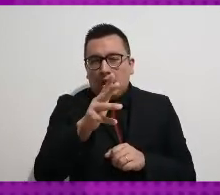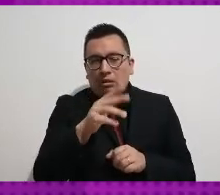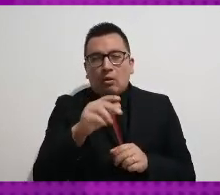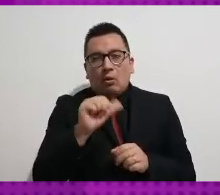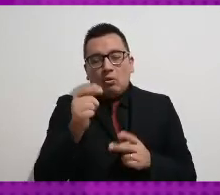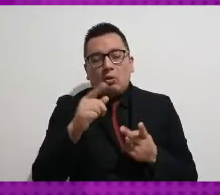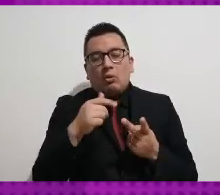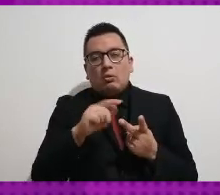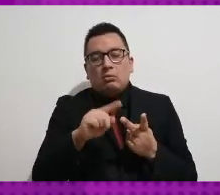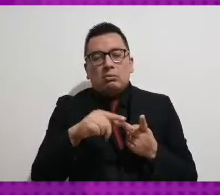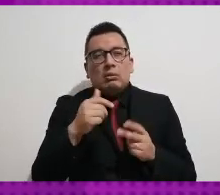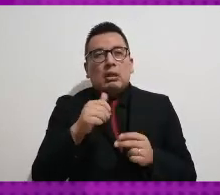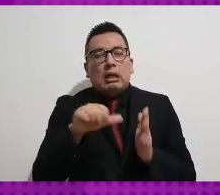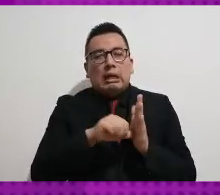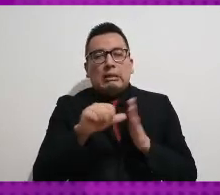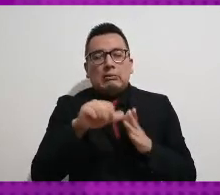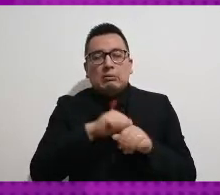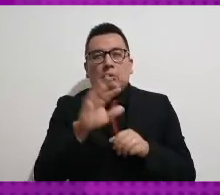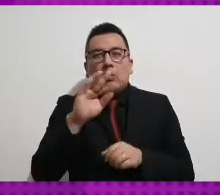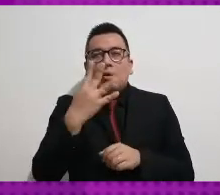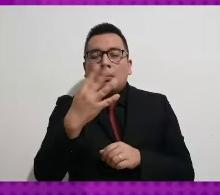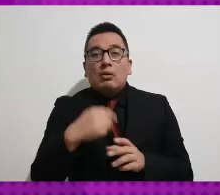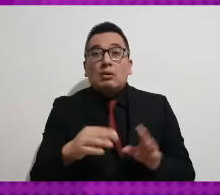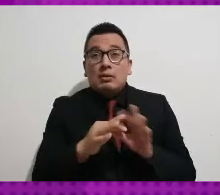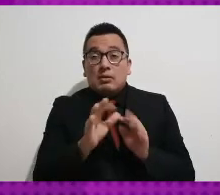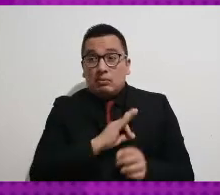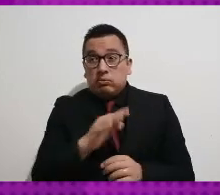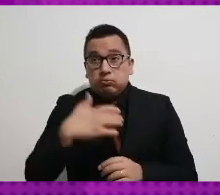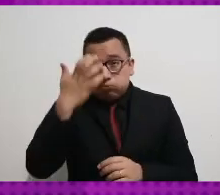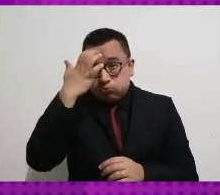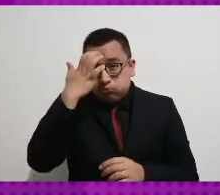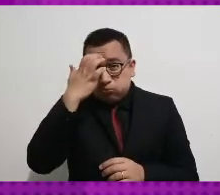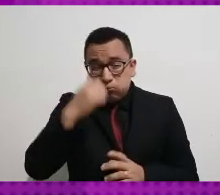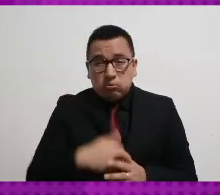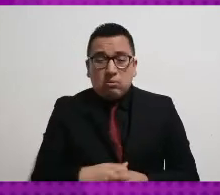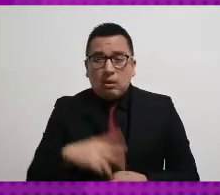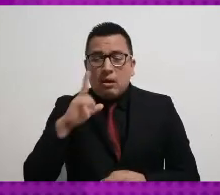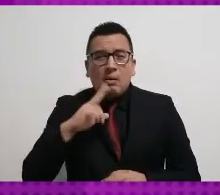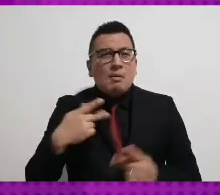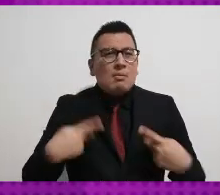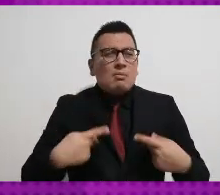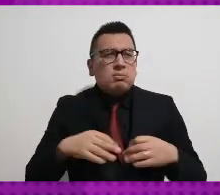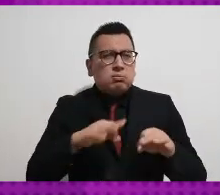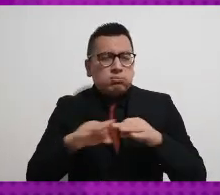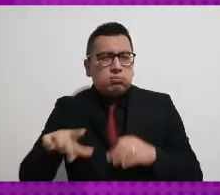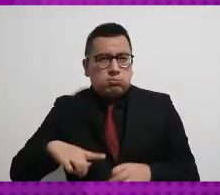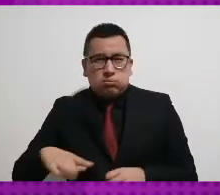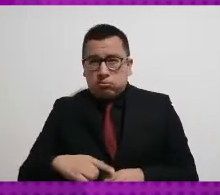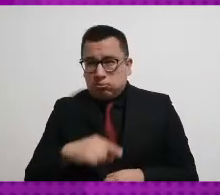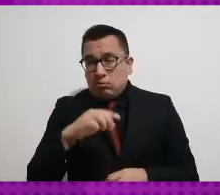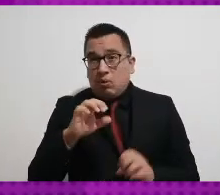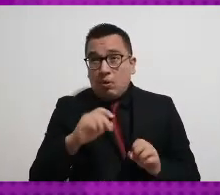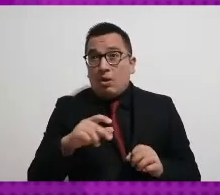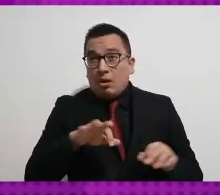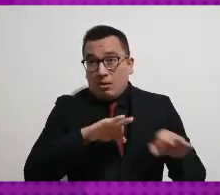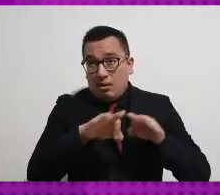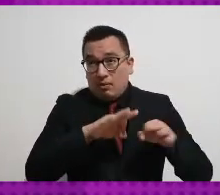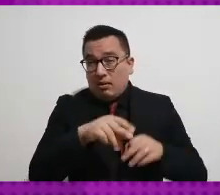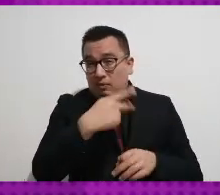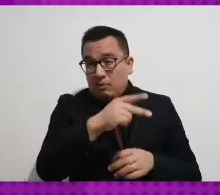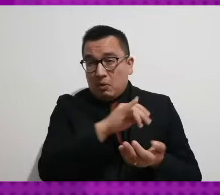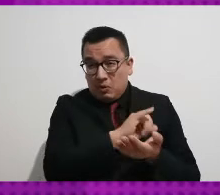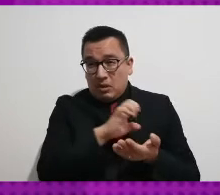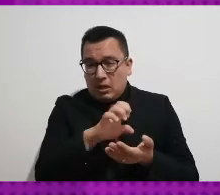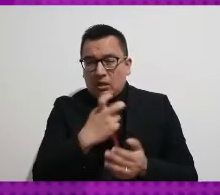facultad al órgano interno de control para conocer faltas administrativas específicamente de servidores públicos del Instituto Electoral de